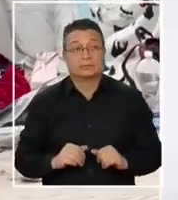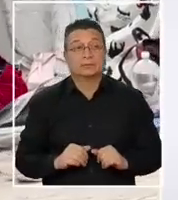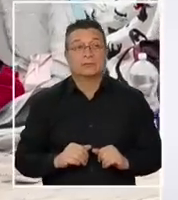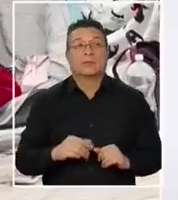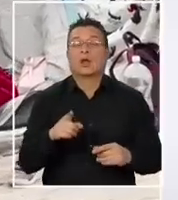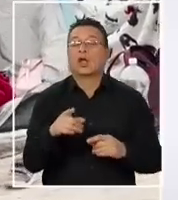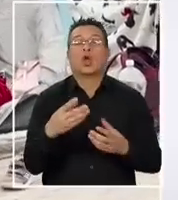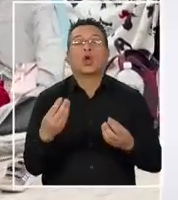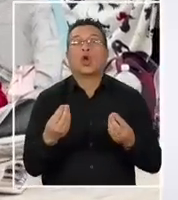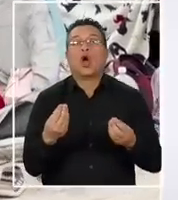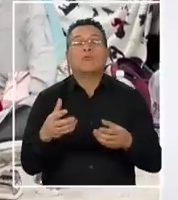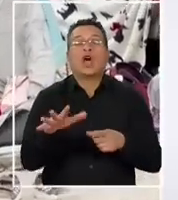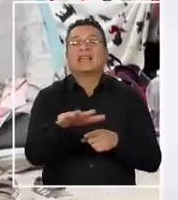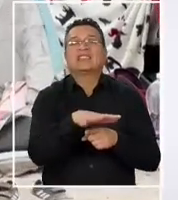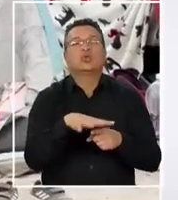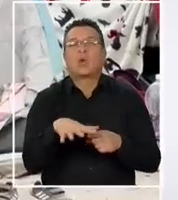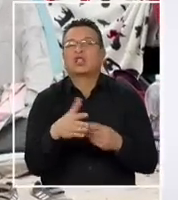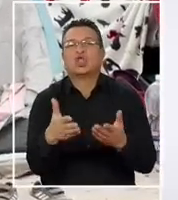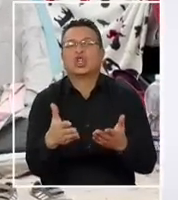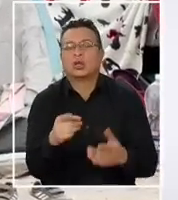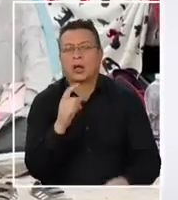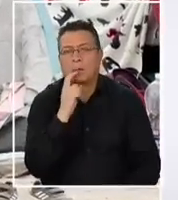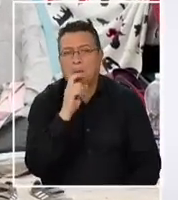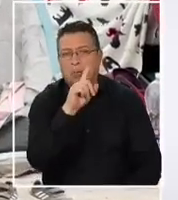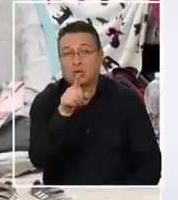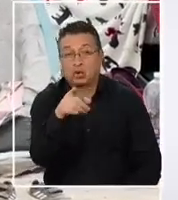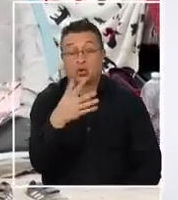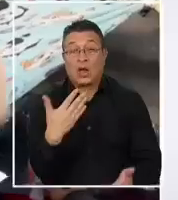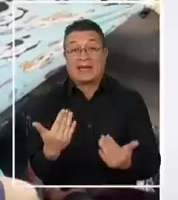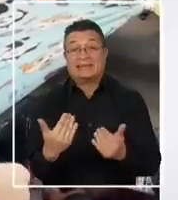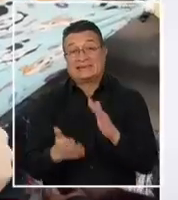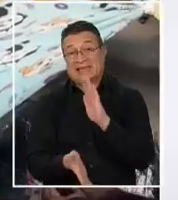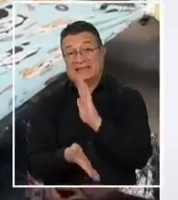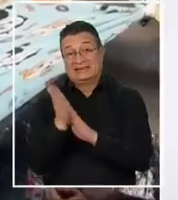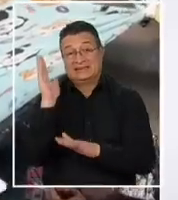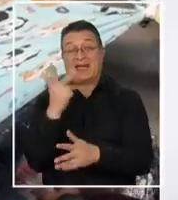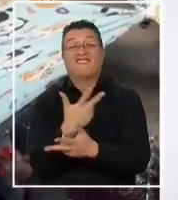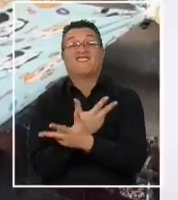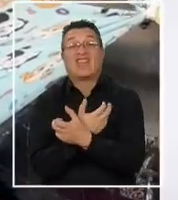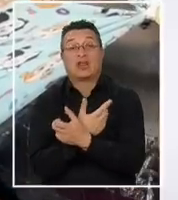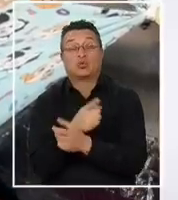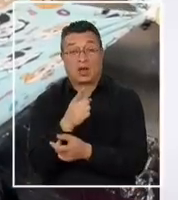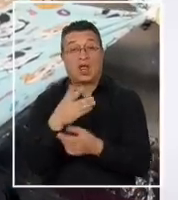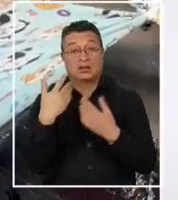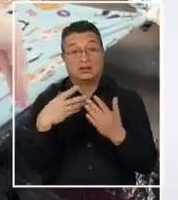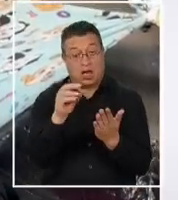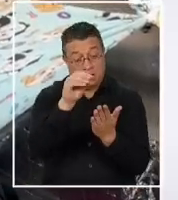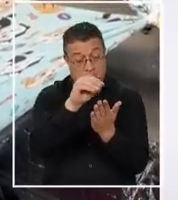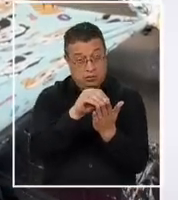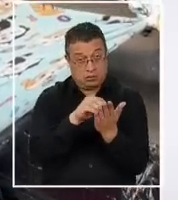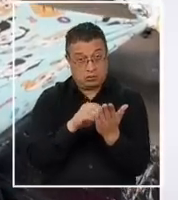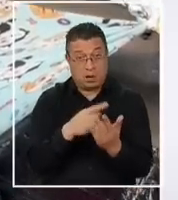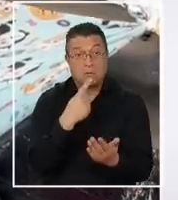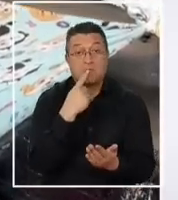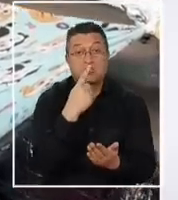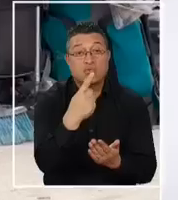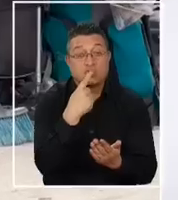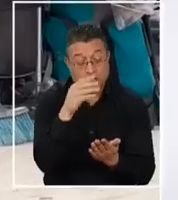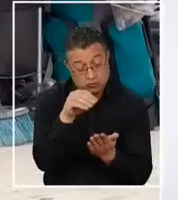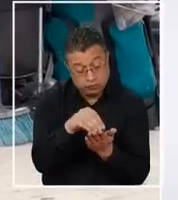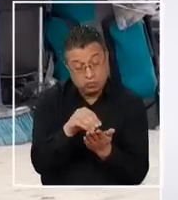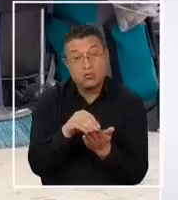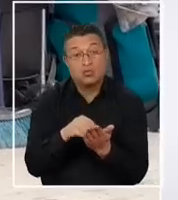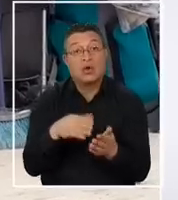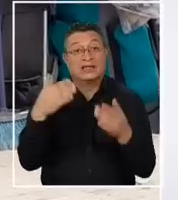la situación hoy día? Ustedes necesitan, me imagino, llegar hasta Venezuela. ¿Han sido catastrados? ¿Han formado parte